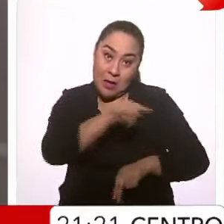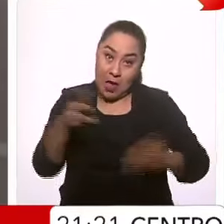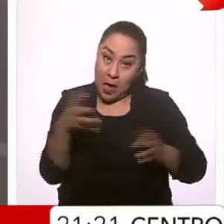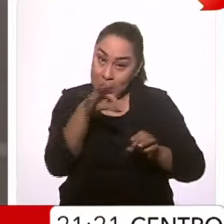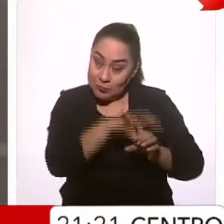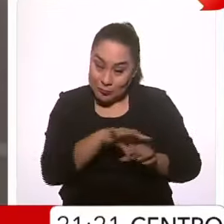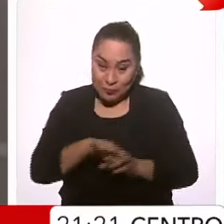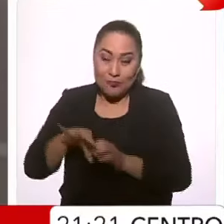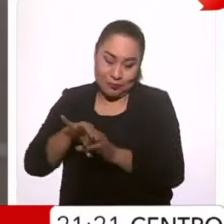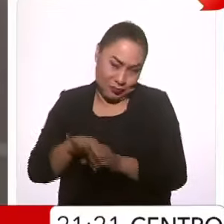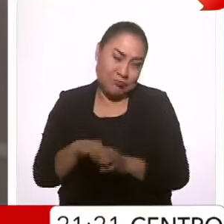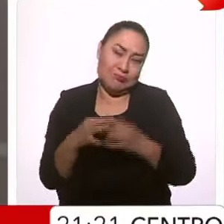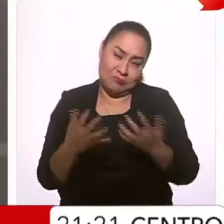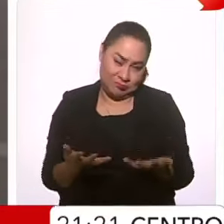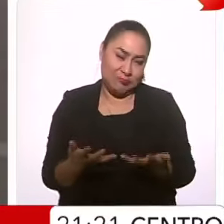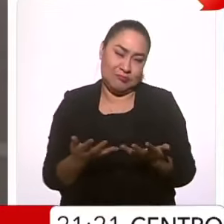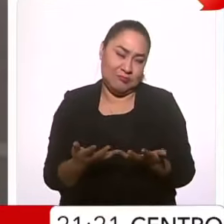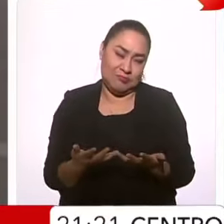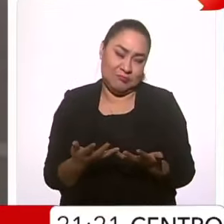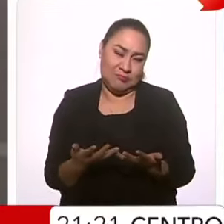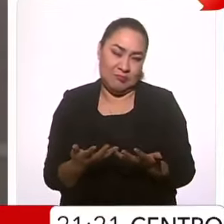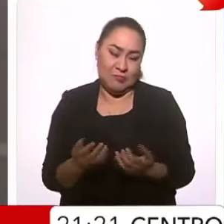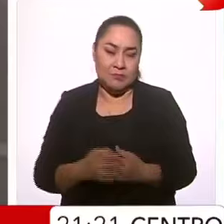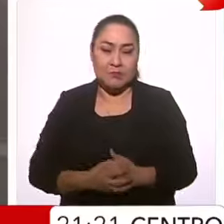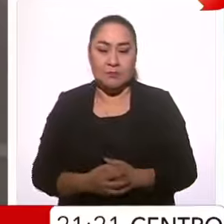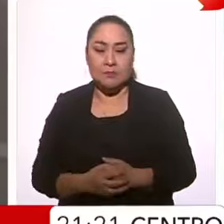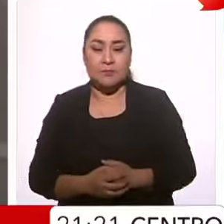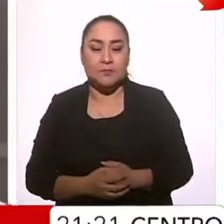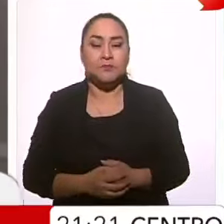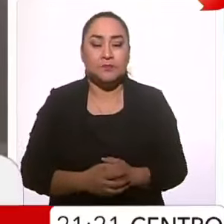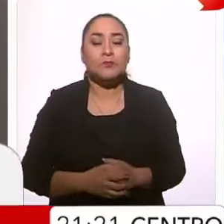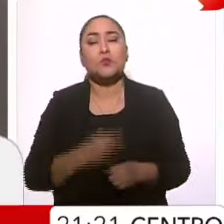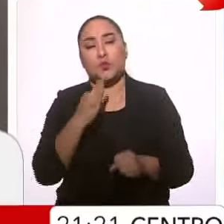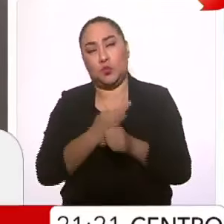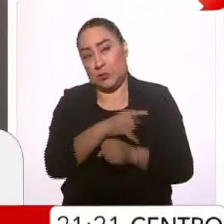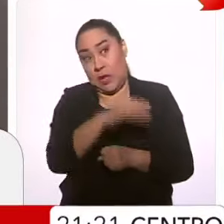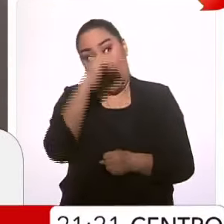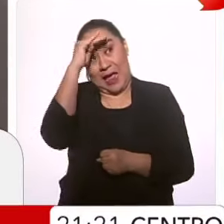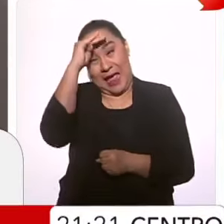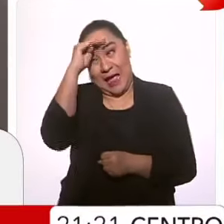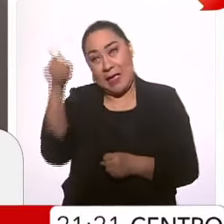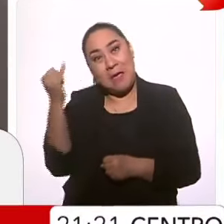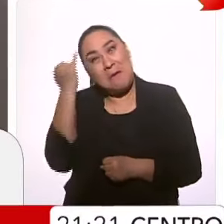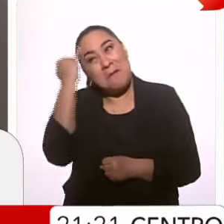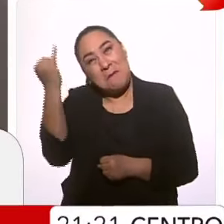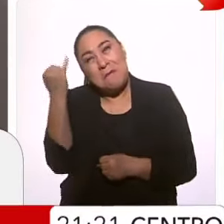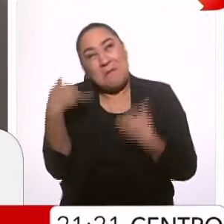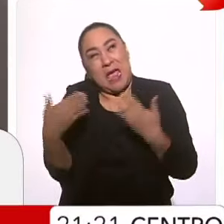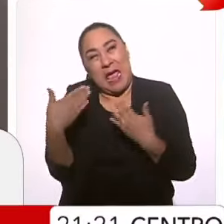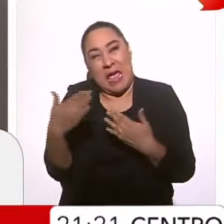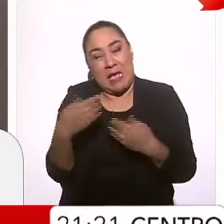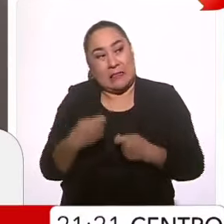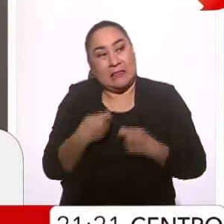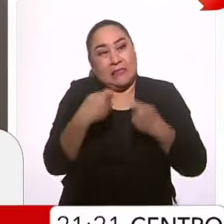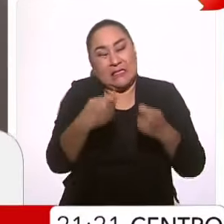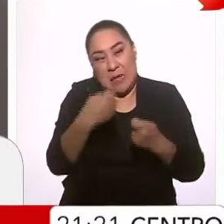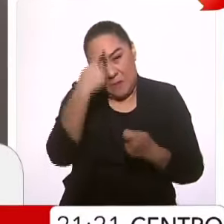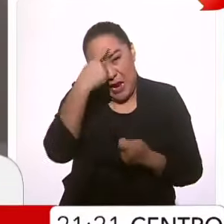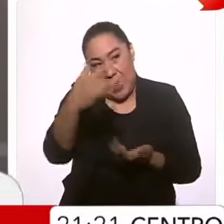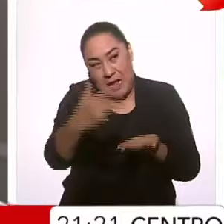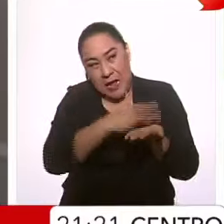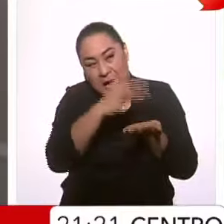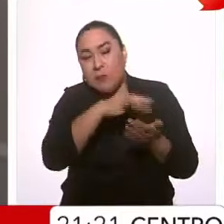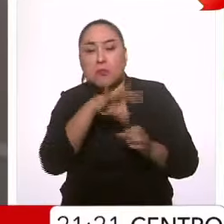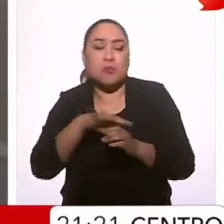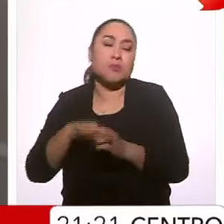muy fácil desmontar ese argumento si ellos y ellas, legisladoras y